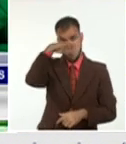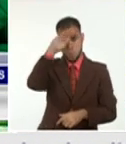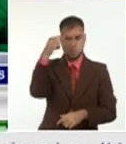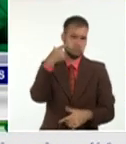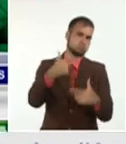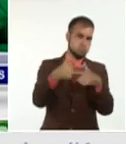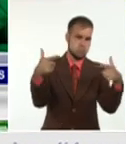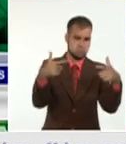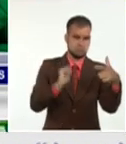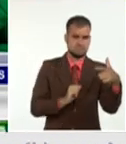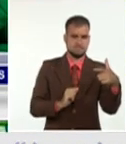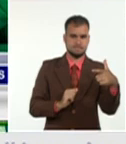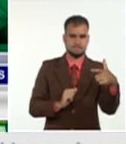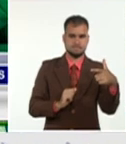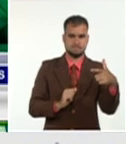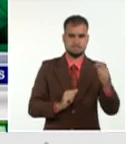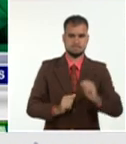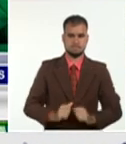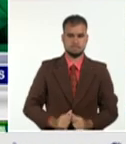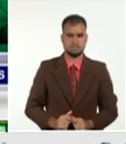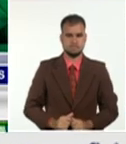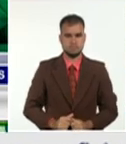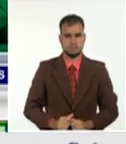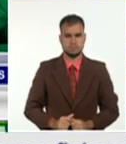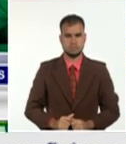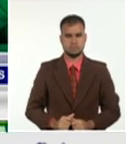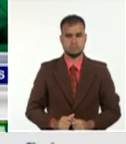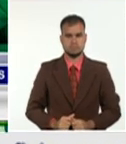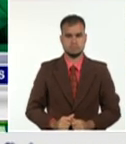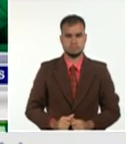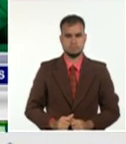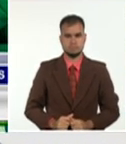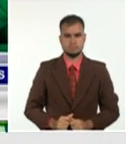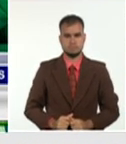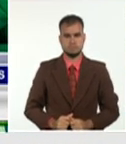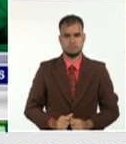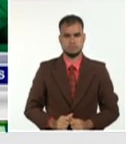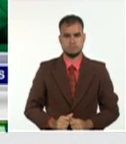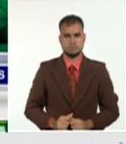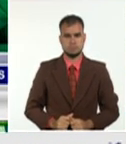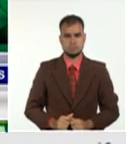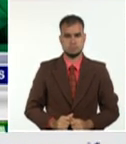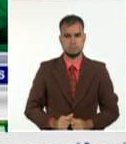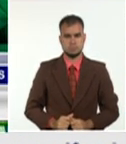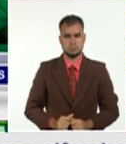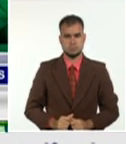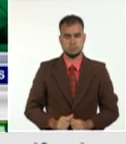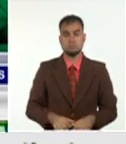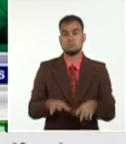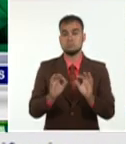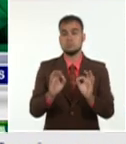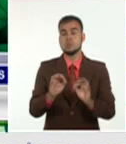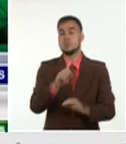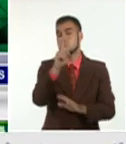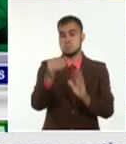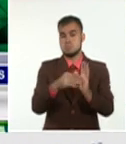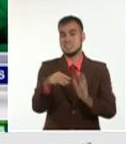la transmisión de la enfermedad en nuestro país. De los 1.372 diagnosticados,